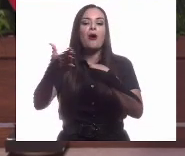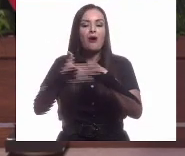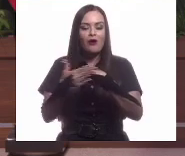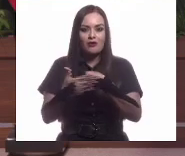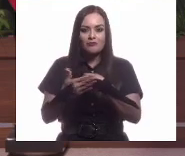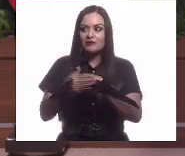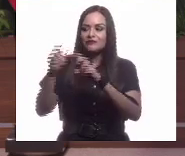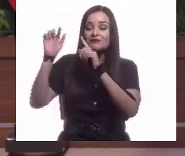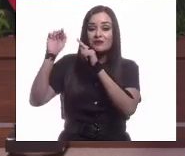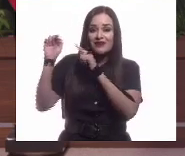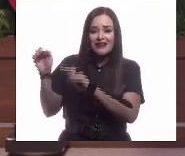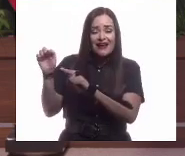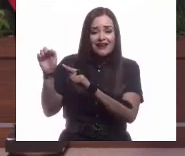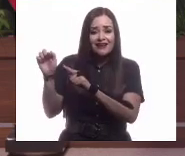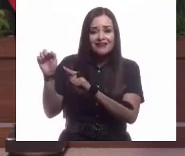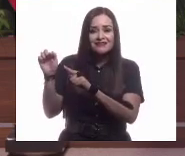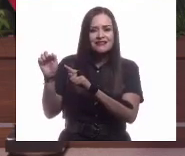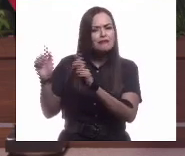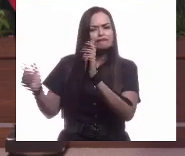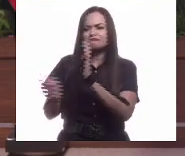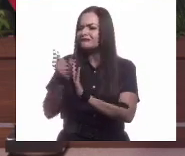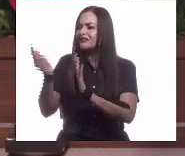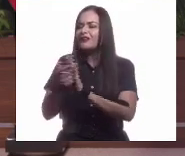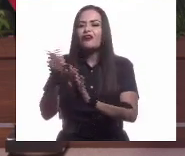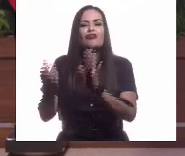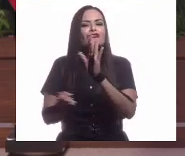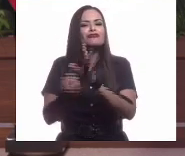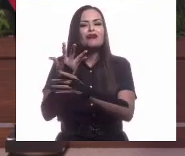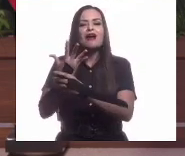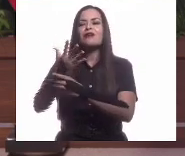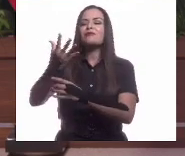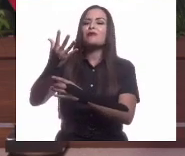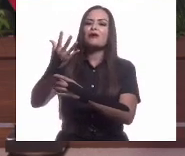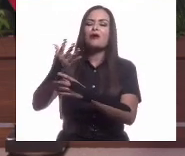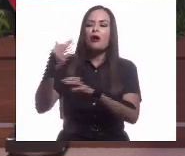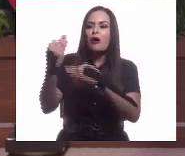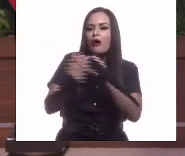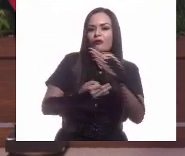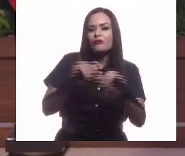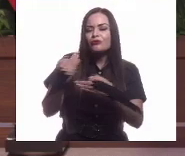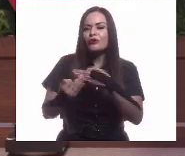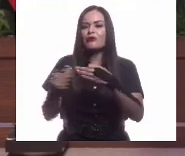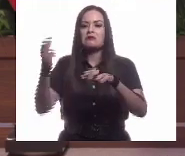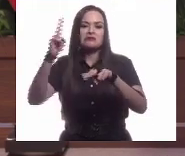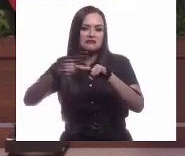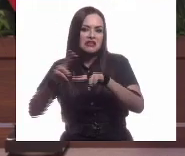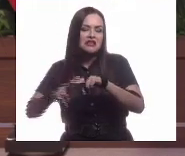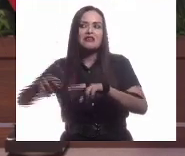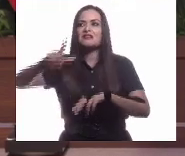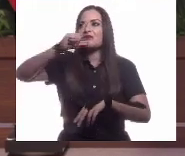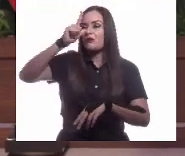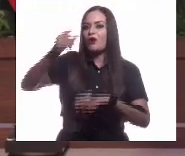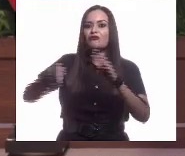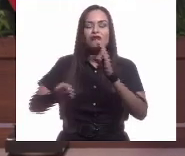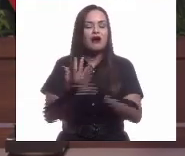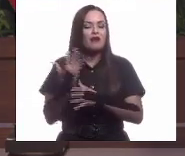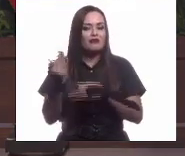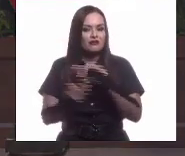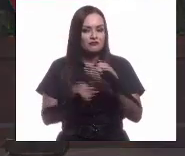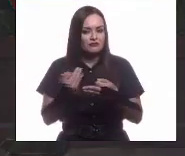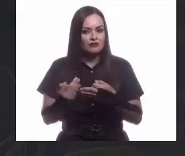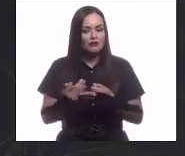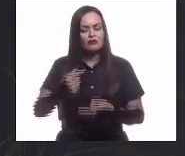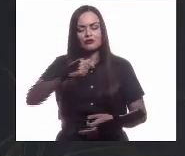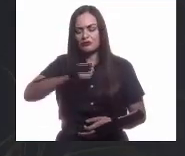tendremos ahí un espacio totalmente renovado, con andador, con miradores, con mobiliario, con iluminación nueva. Quiero reiterar